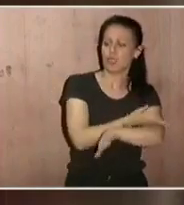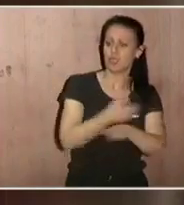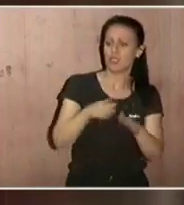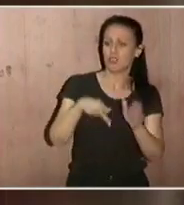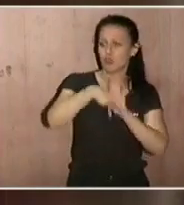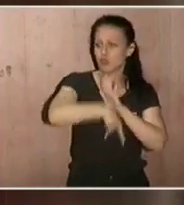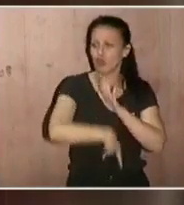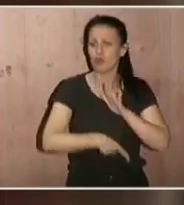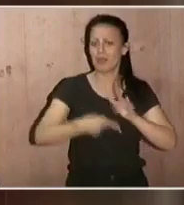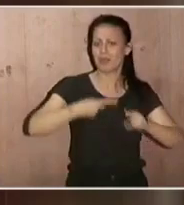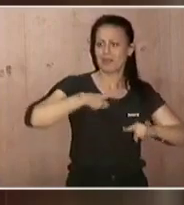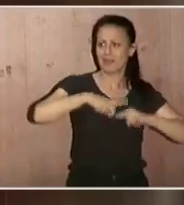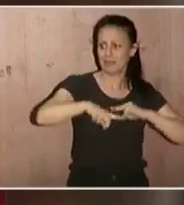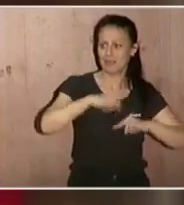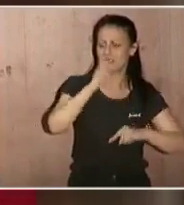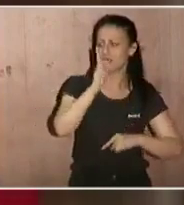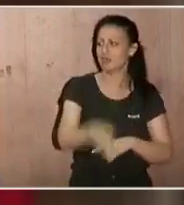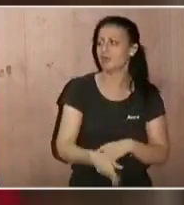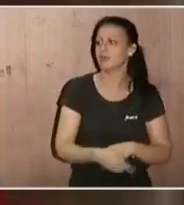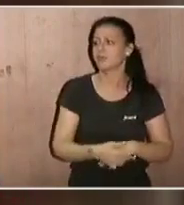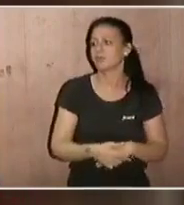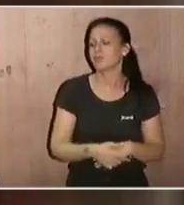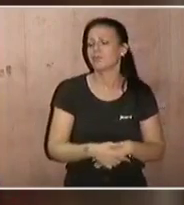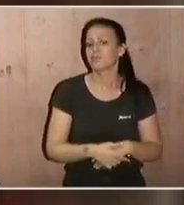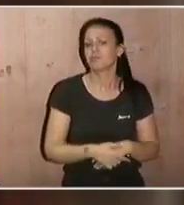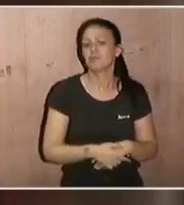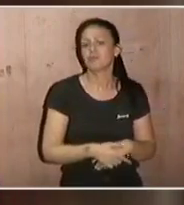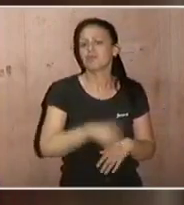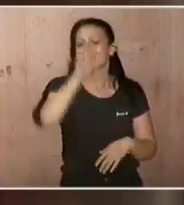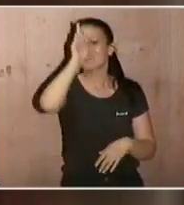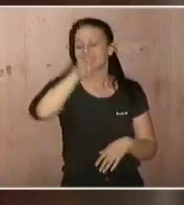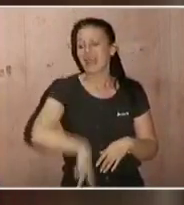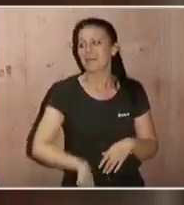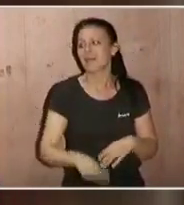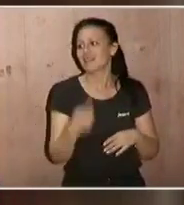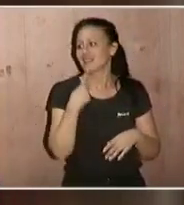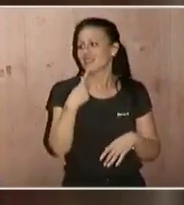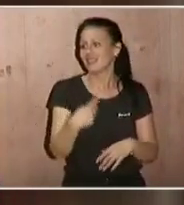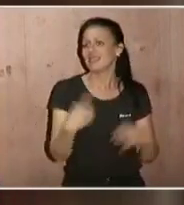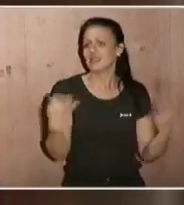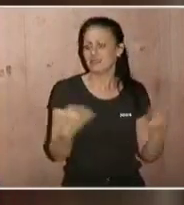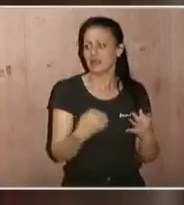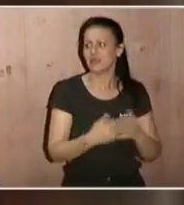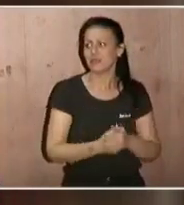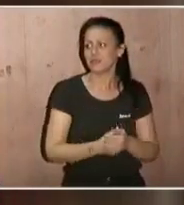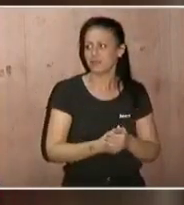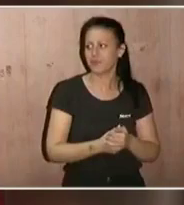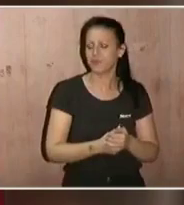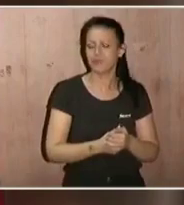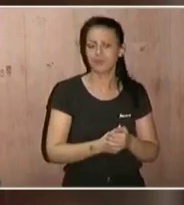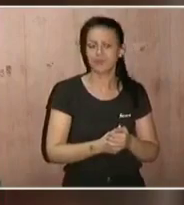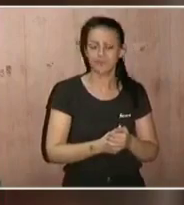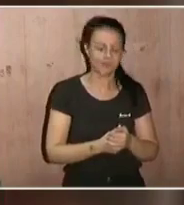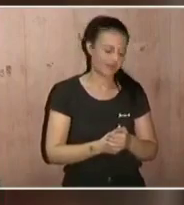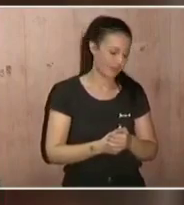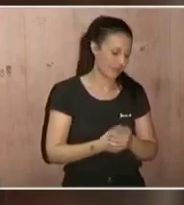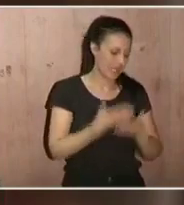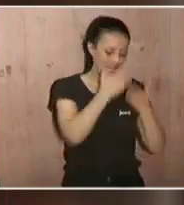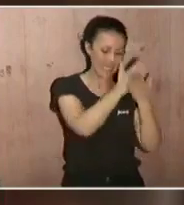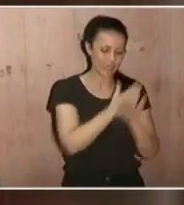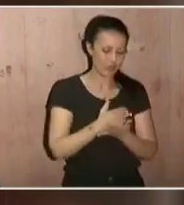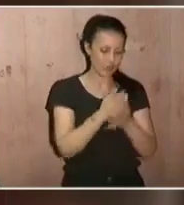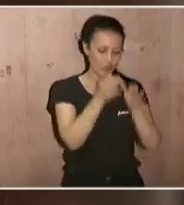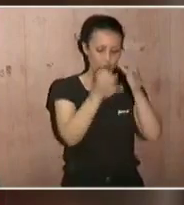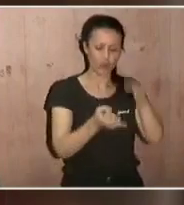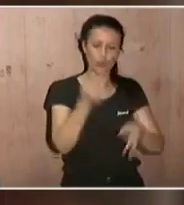dictámenes. Es obligado mencionar, entre otras, las monografías Estudios jurídicos